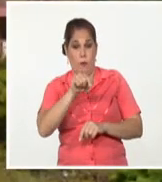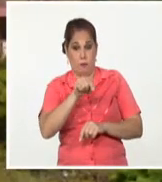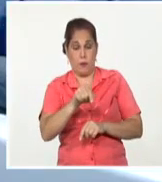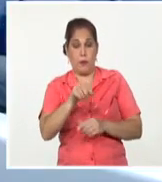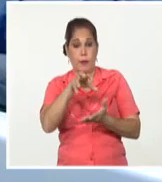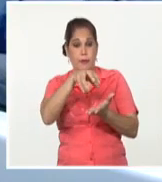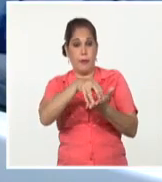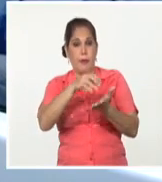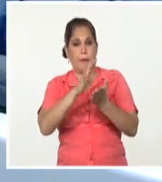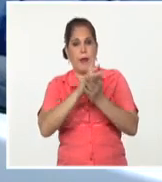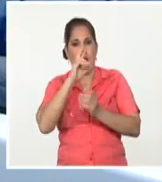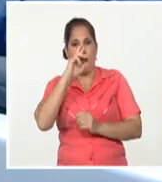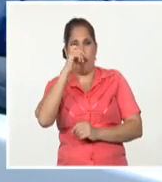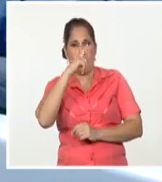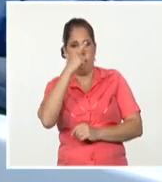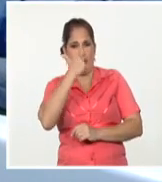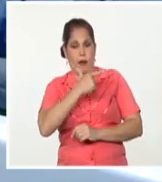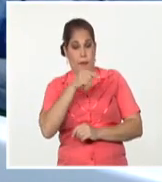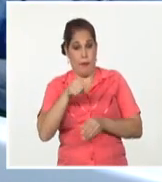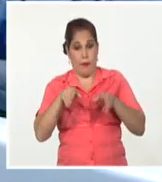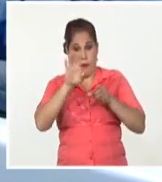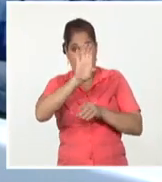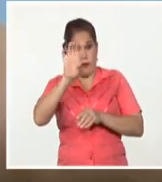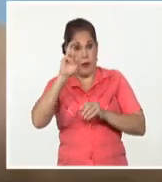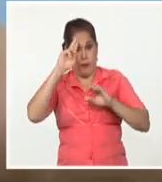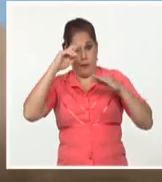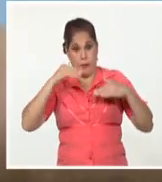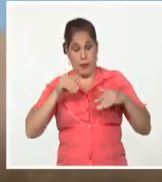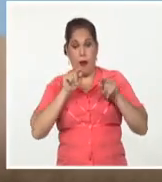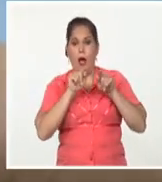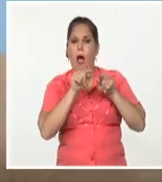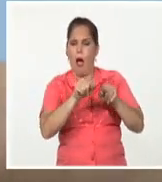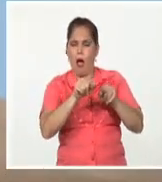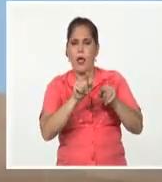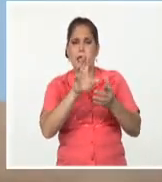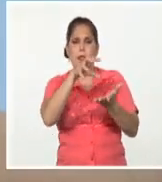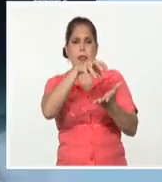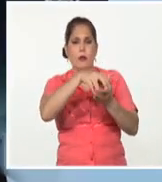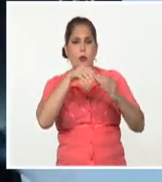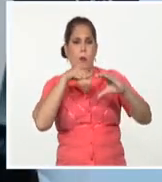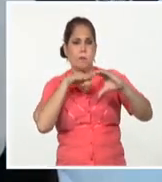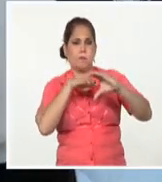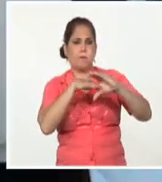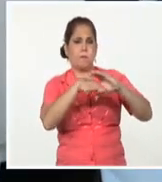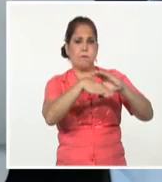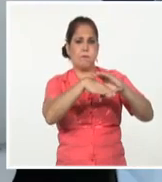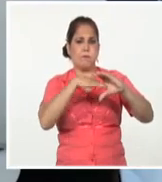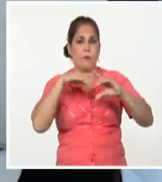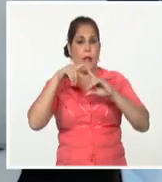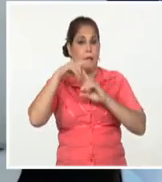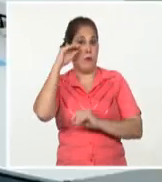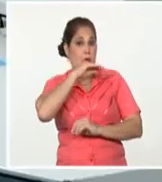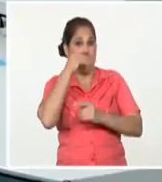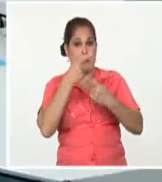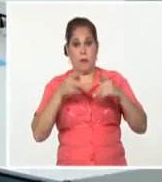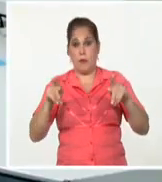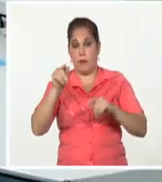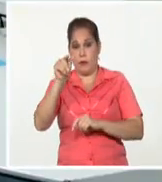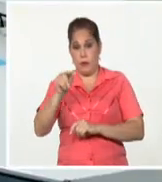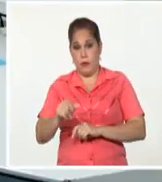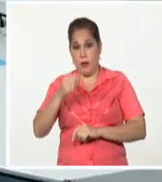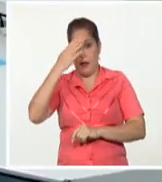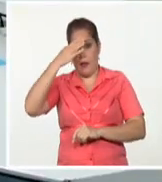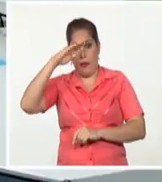estado Miranda. La institución sanitaria posee un centro de alta tecnología donde especialistas cubanos de la